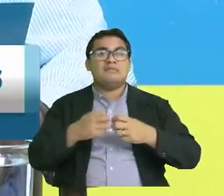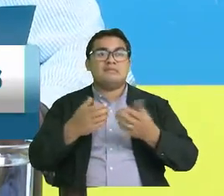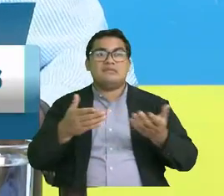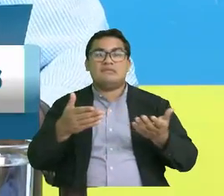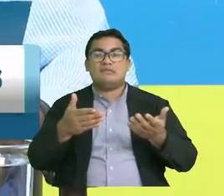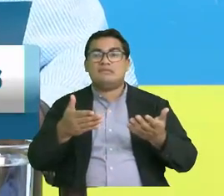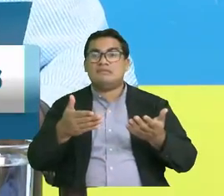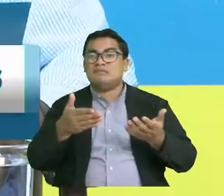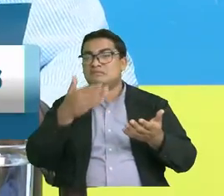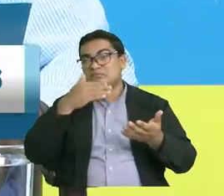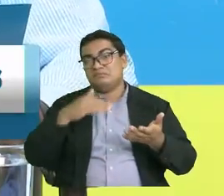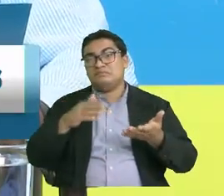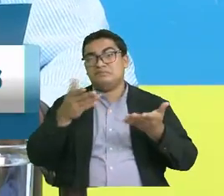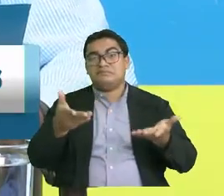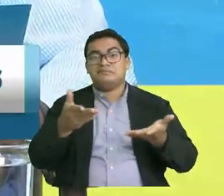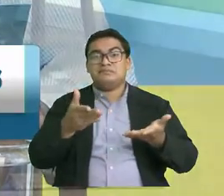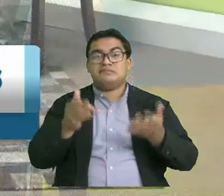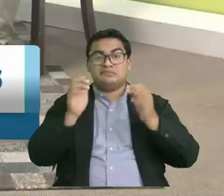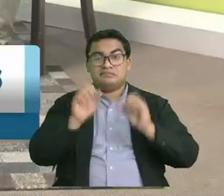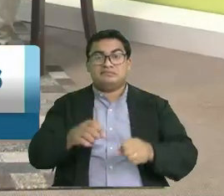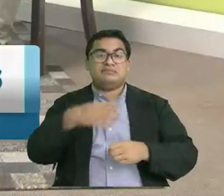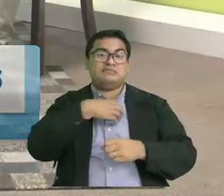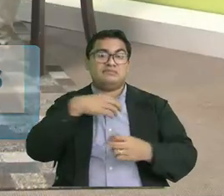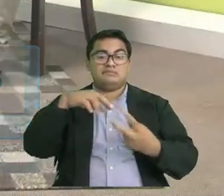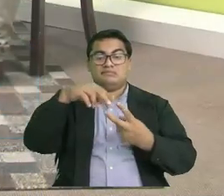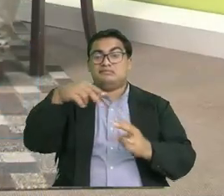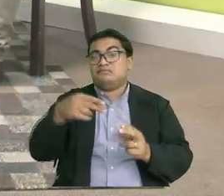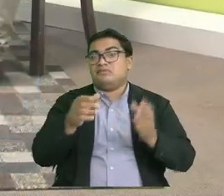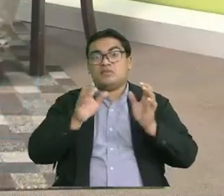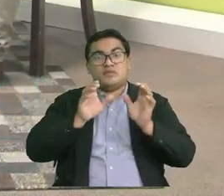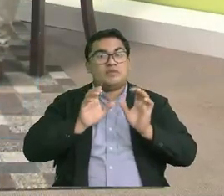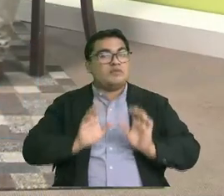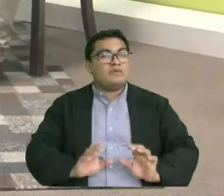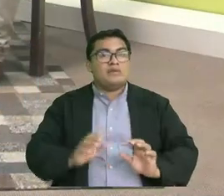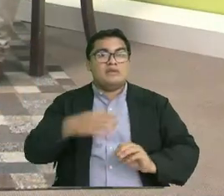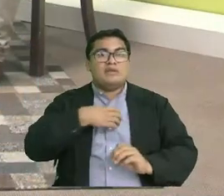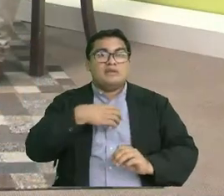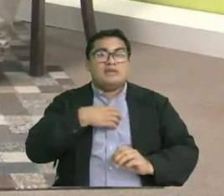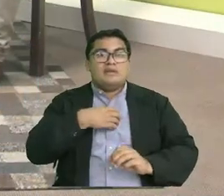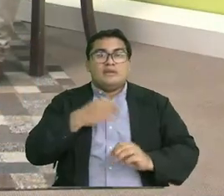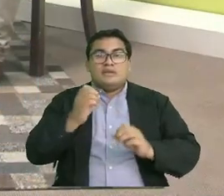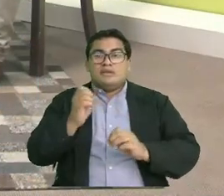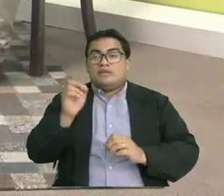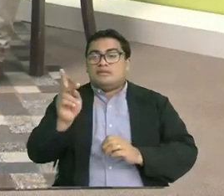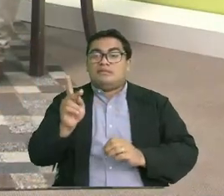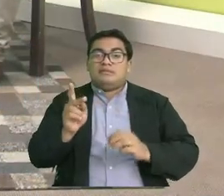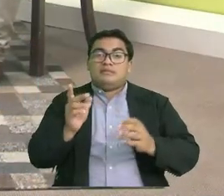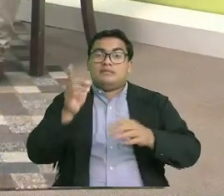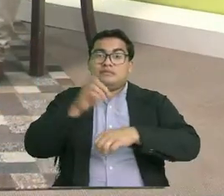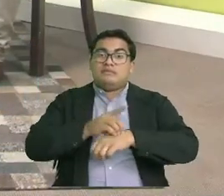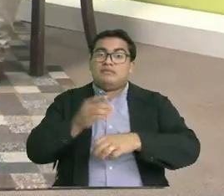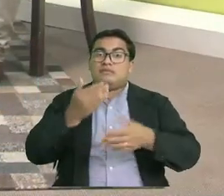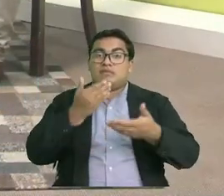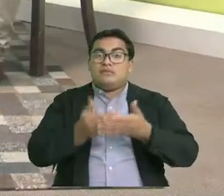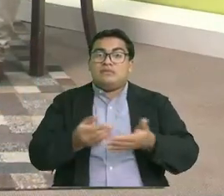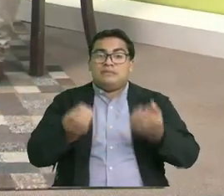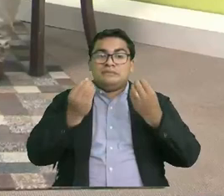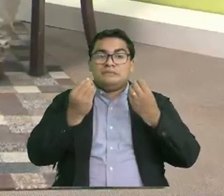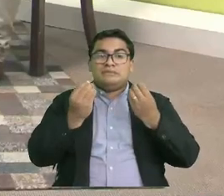sé si se dice mal. Sí, puede ser patológico y puede ser fisiológico también, como te decía. Ok, doctor, entre tanto le agradecemos por